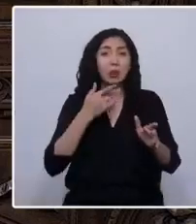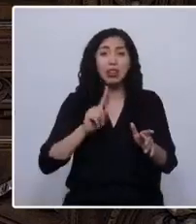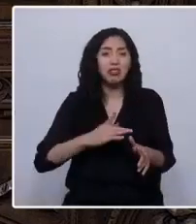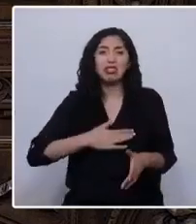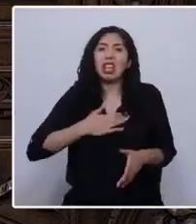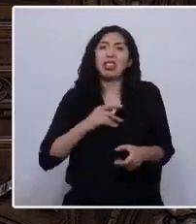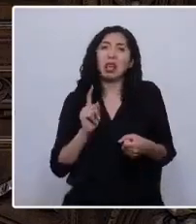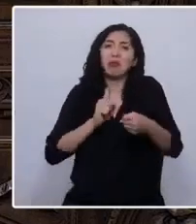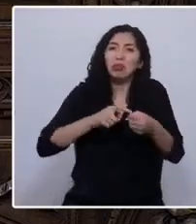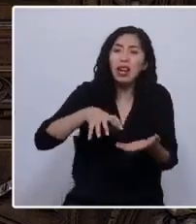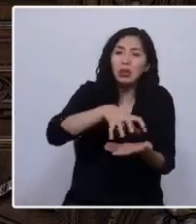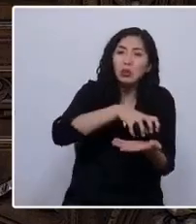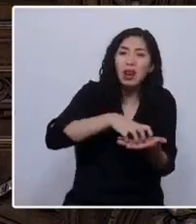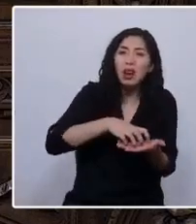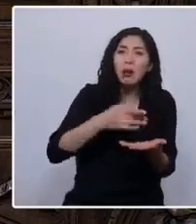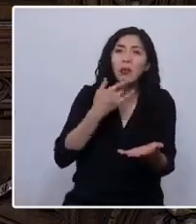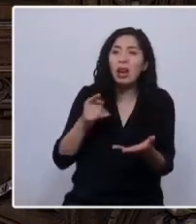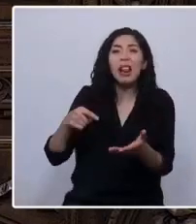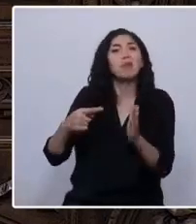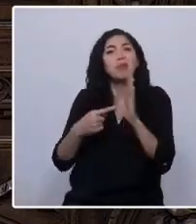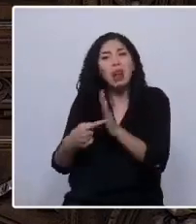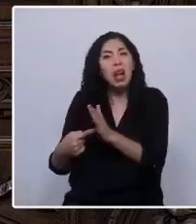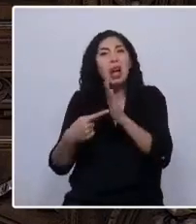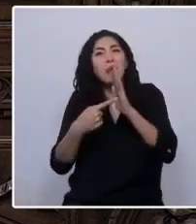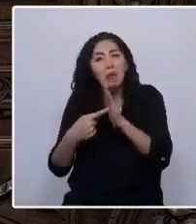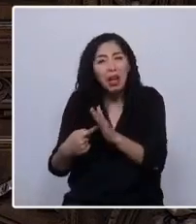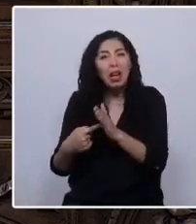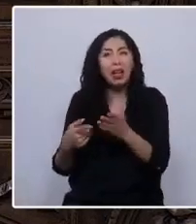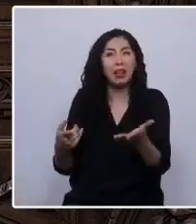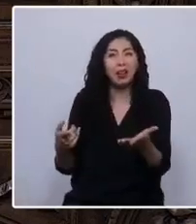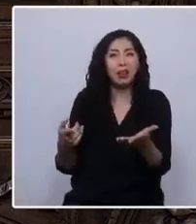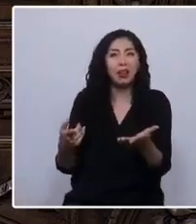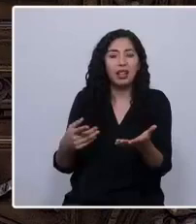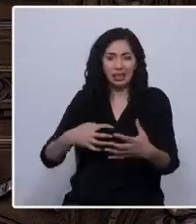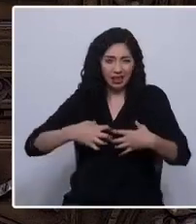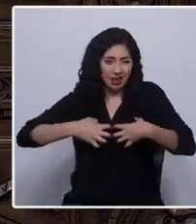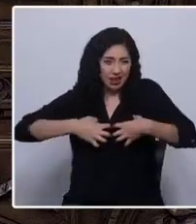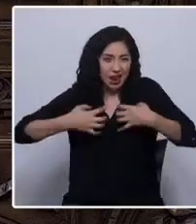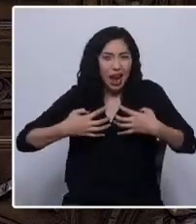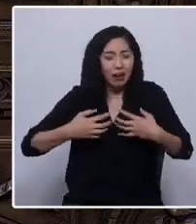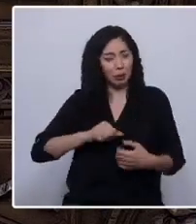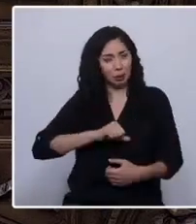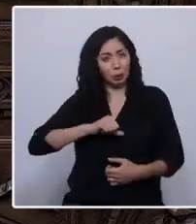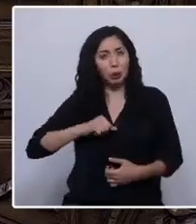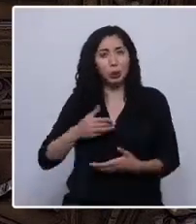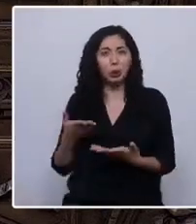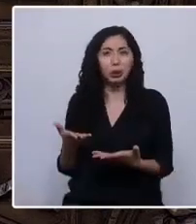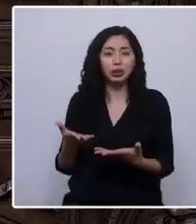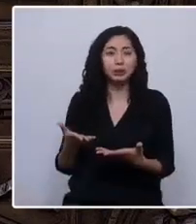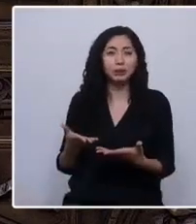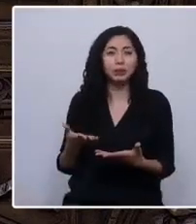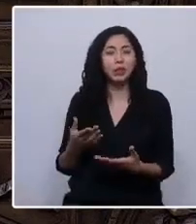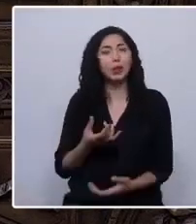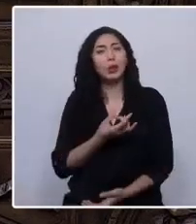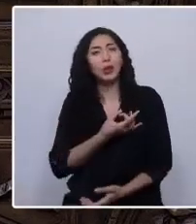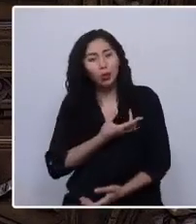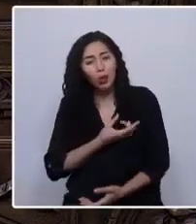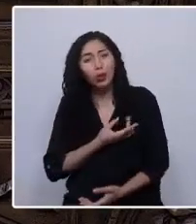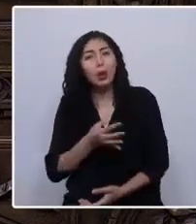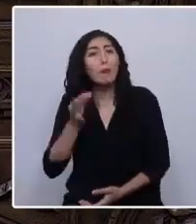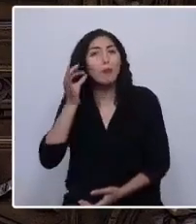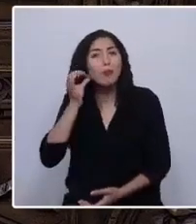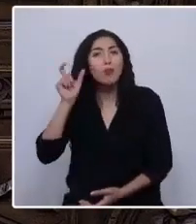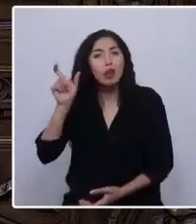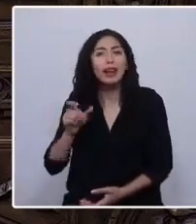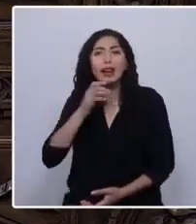puso en los bordes, cayéndose, afirmado apenas por la rabia y el orgullo? ¿Cuánto dolor en esa mujer